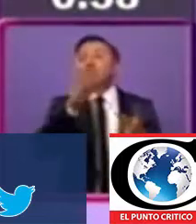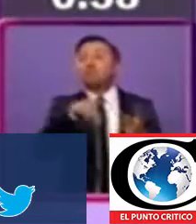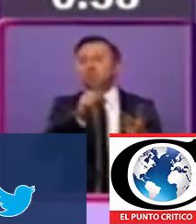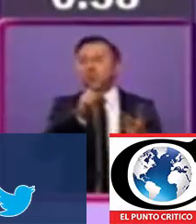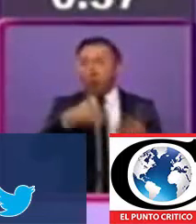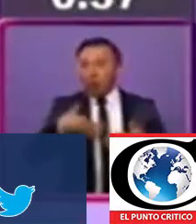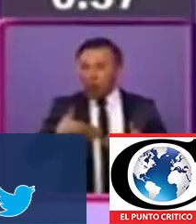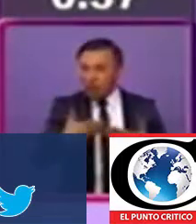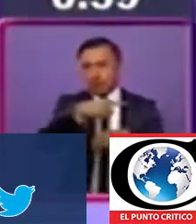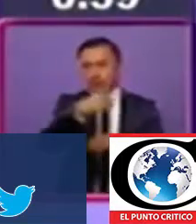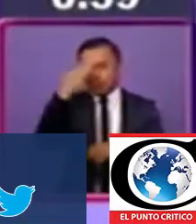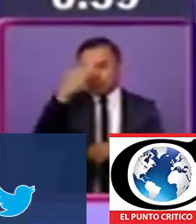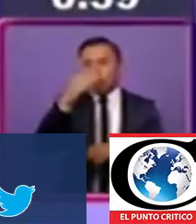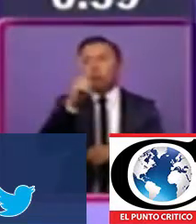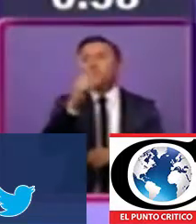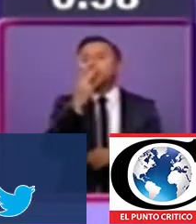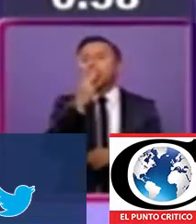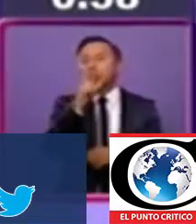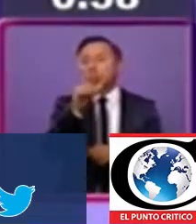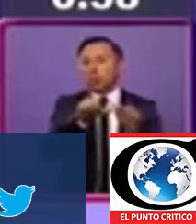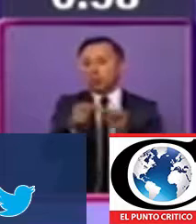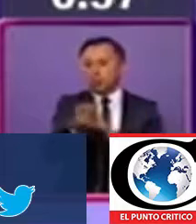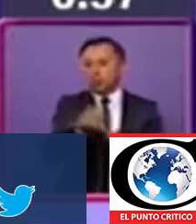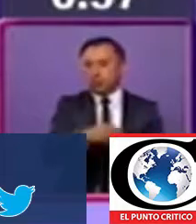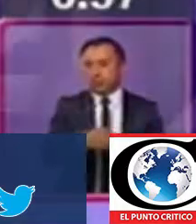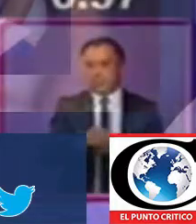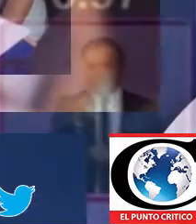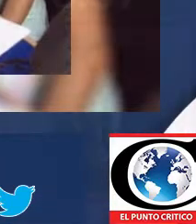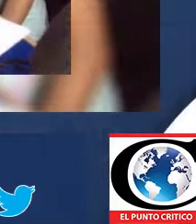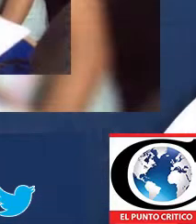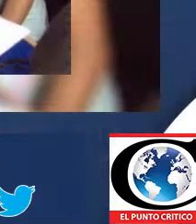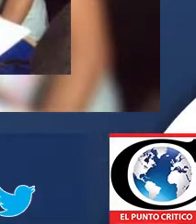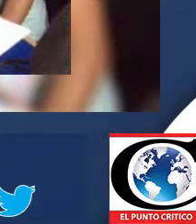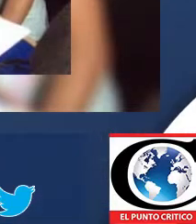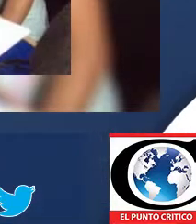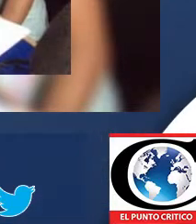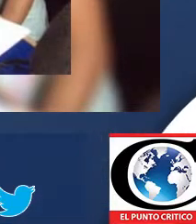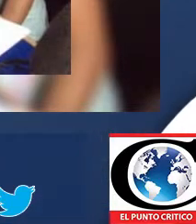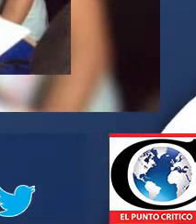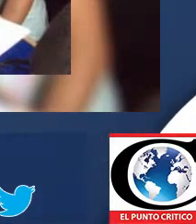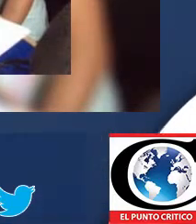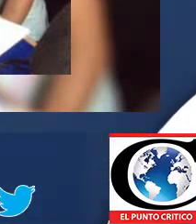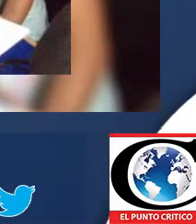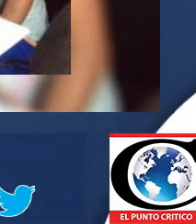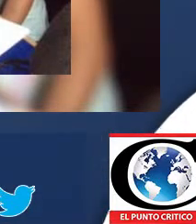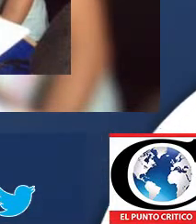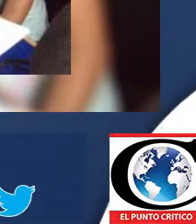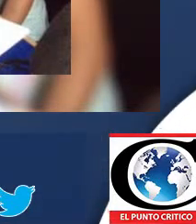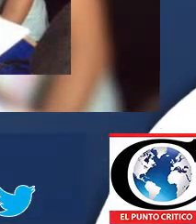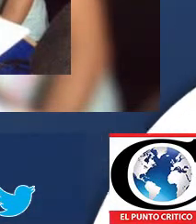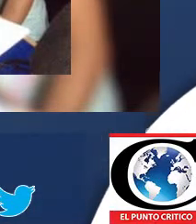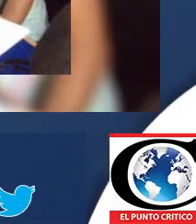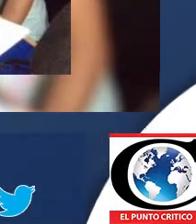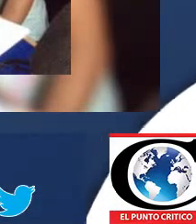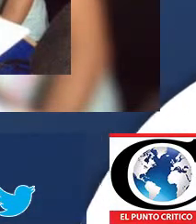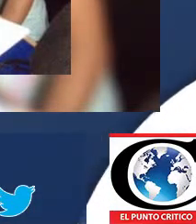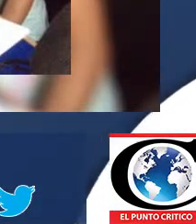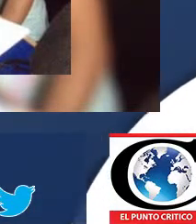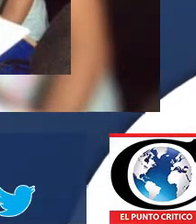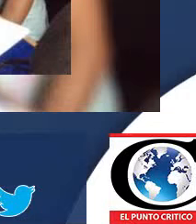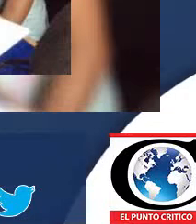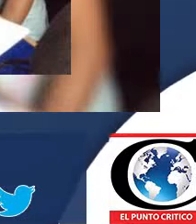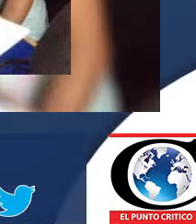El 10%, cuando ella fue, ¿no? El moche que dicen del 10% que le quitaban a todos los trabajadores en